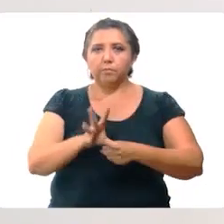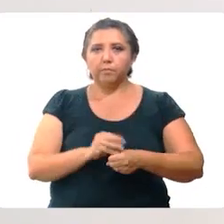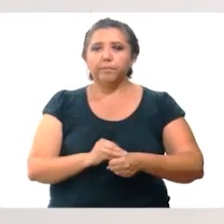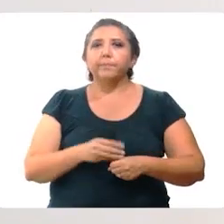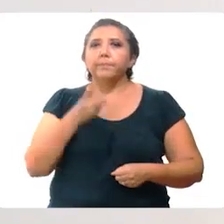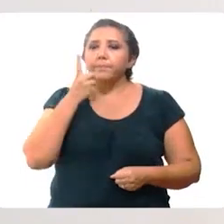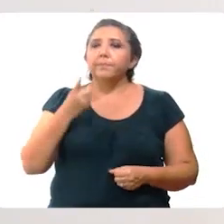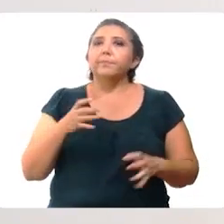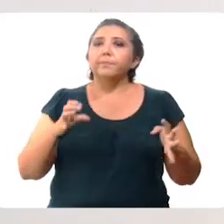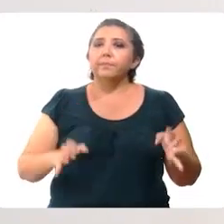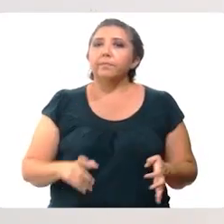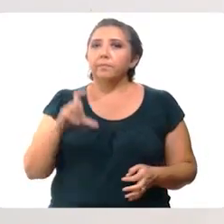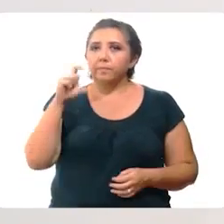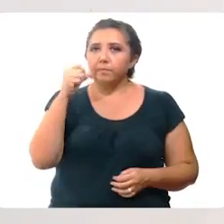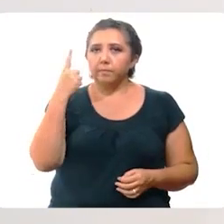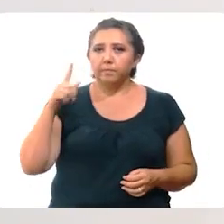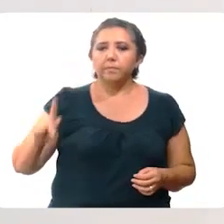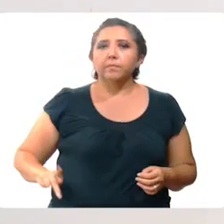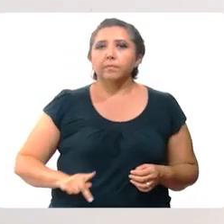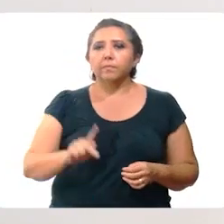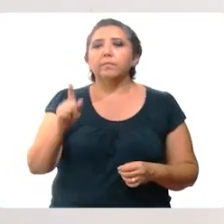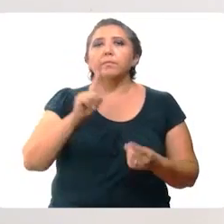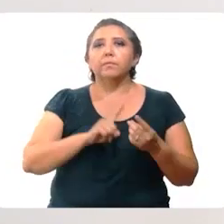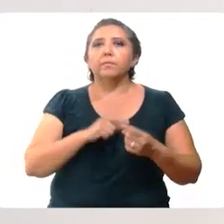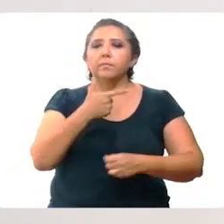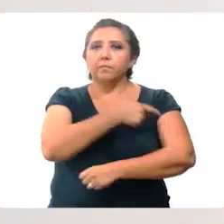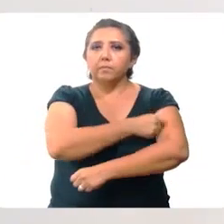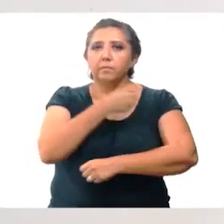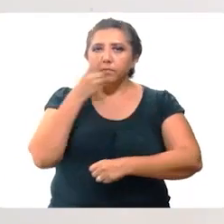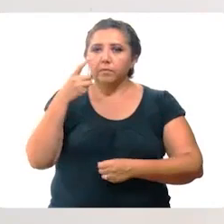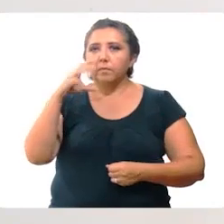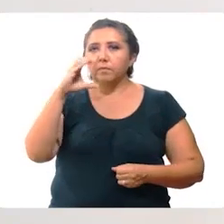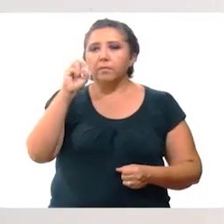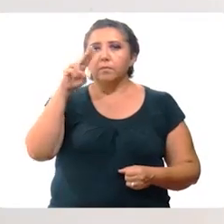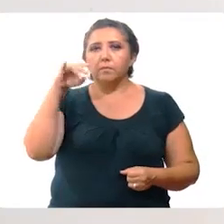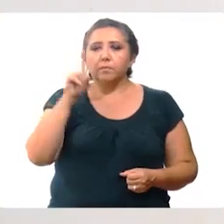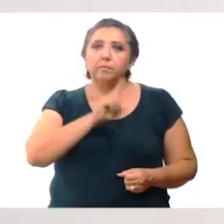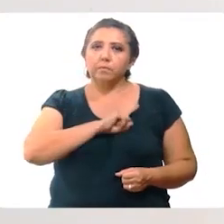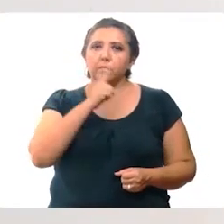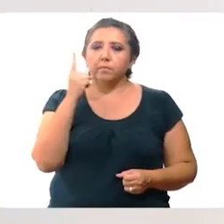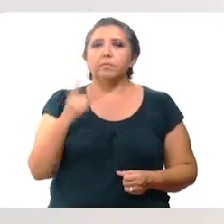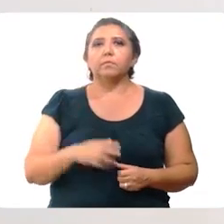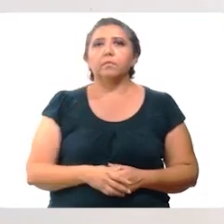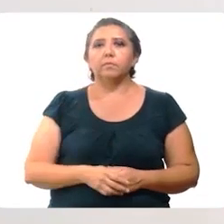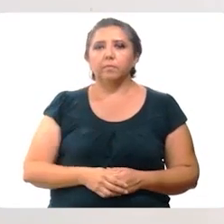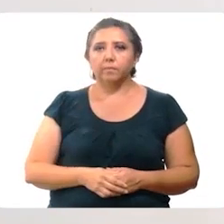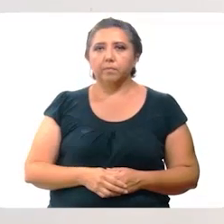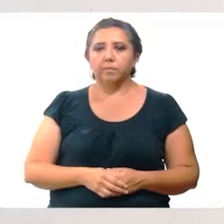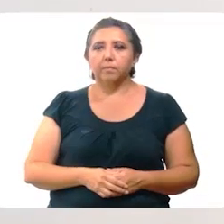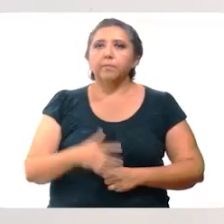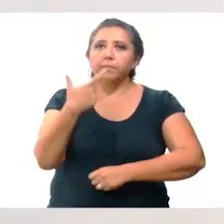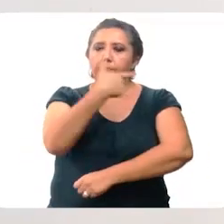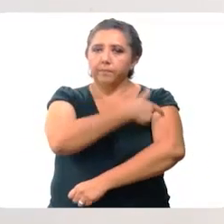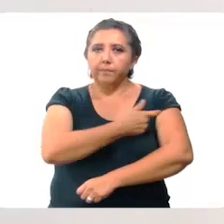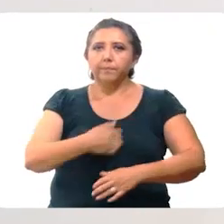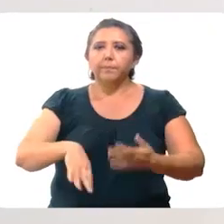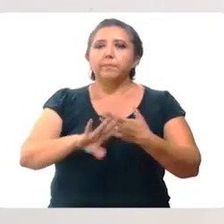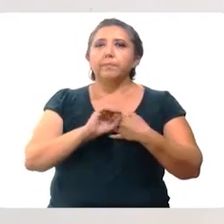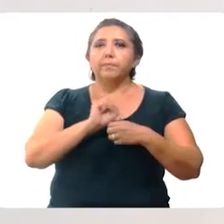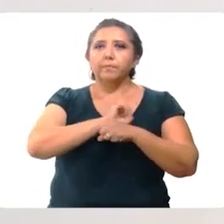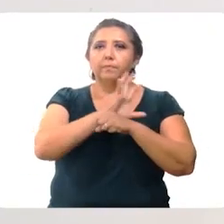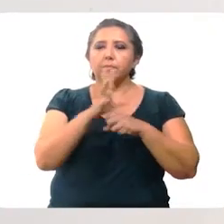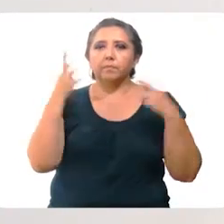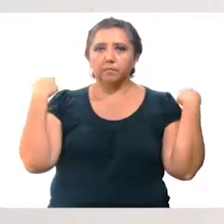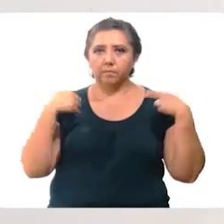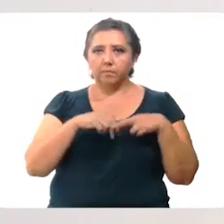completo, entre ellos los 21 municipios donde se aplicó la vacuna CanSino de una sola dosis. La vacunación contra el coronavirus